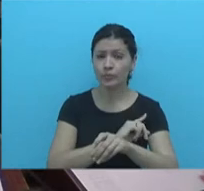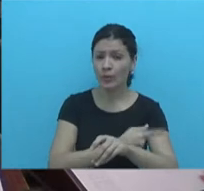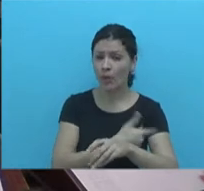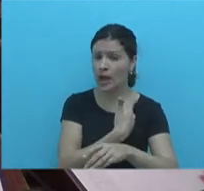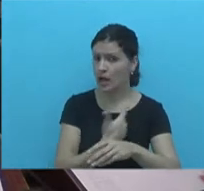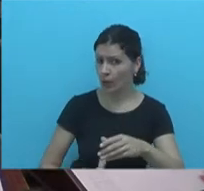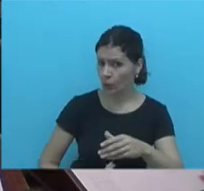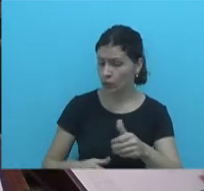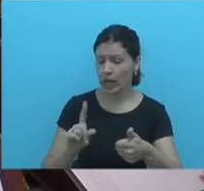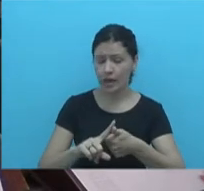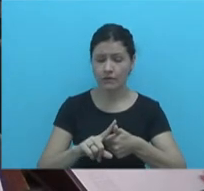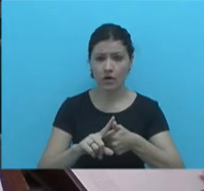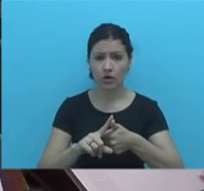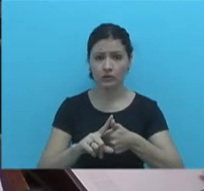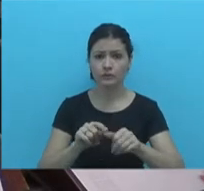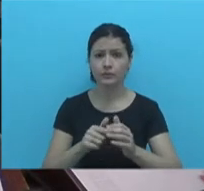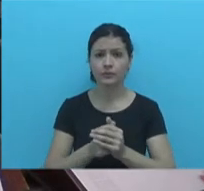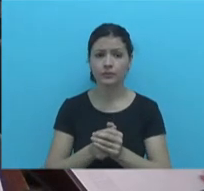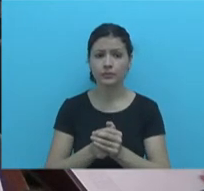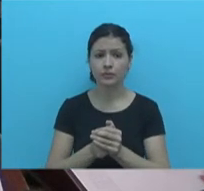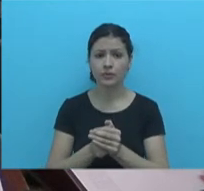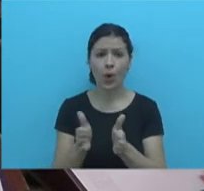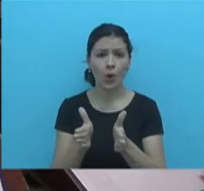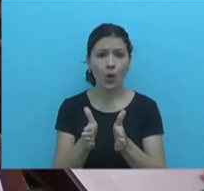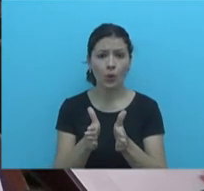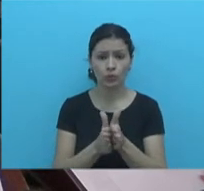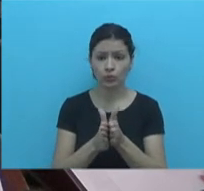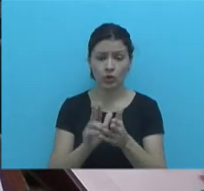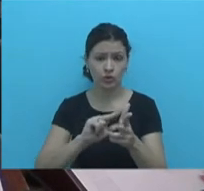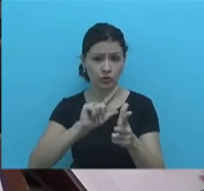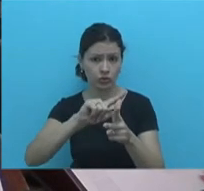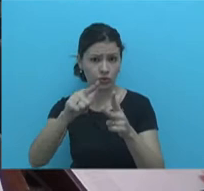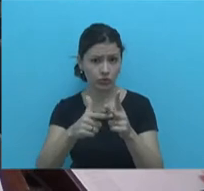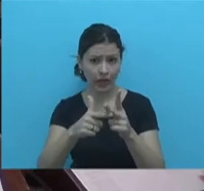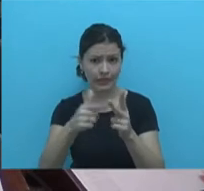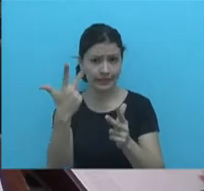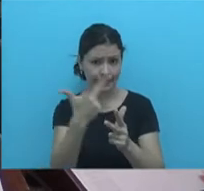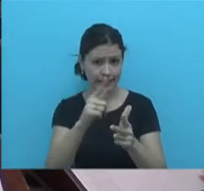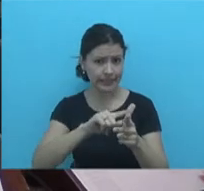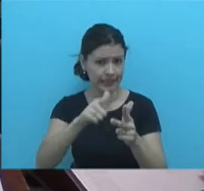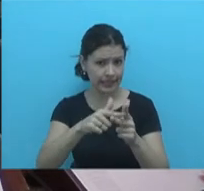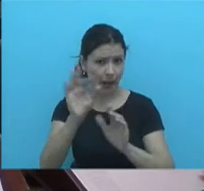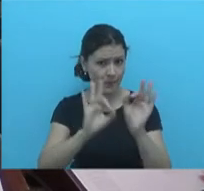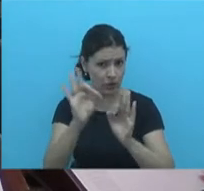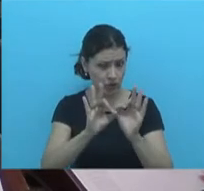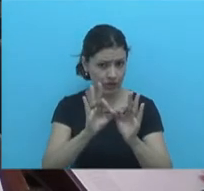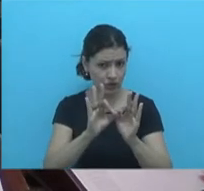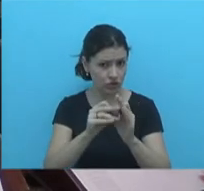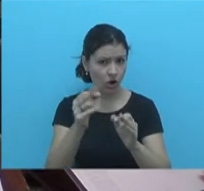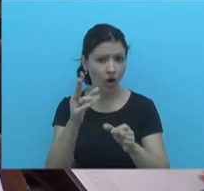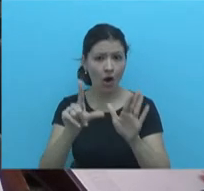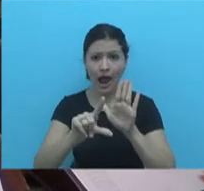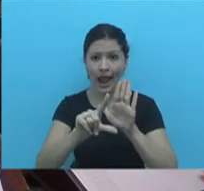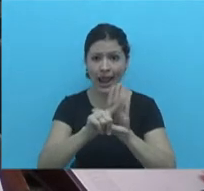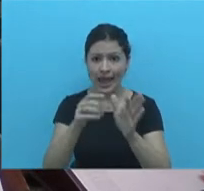Provincial como hay tres proyectos más de la Ley de Educación que no tiene